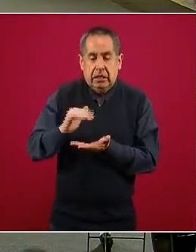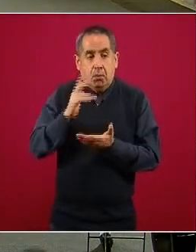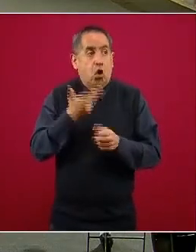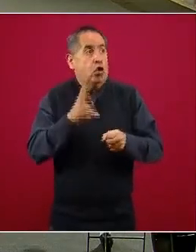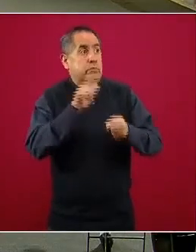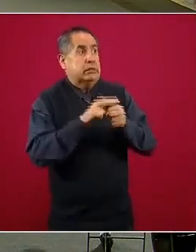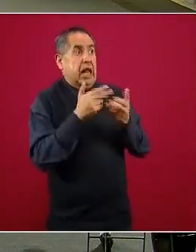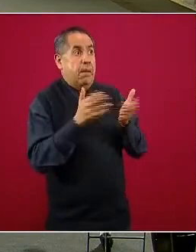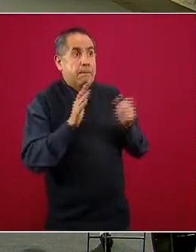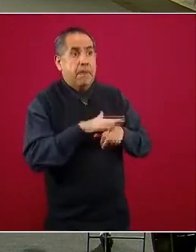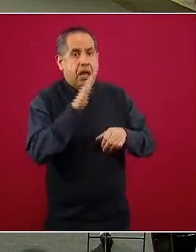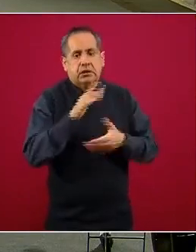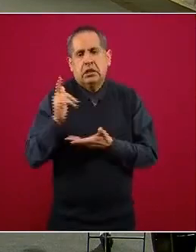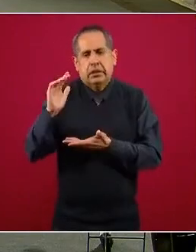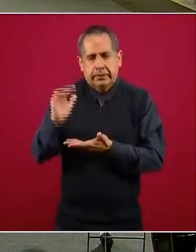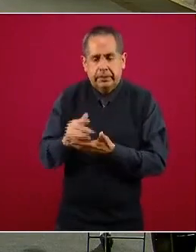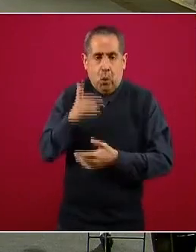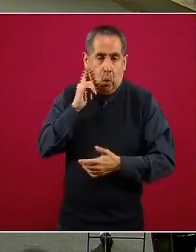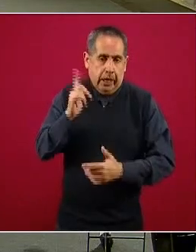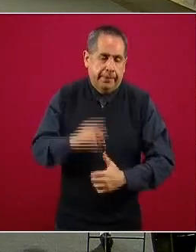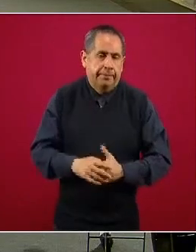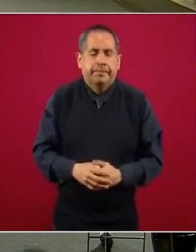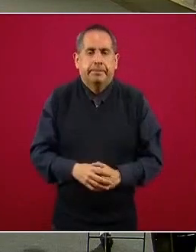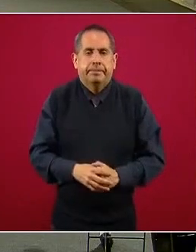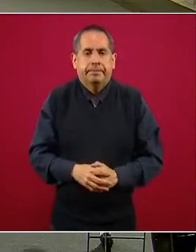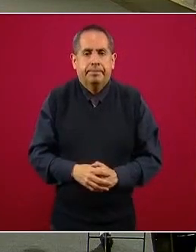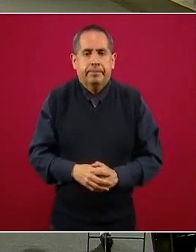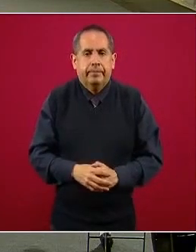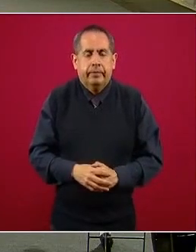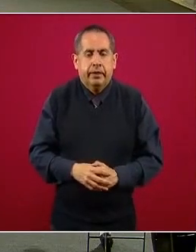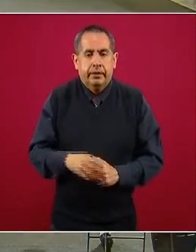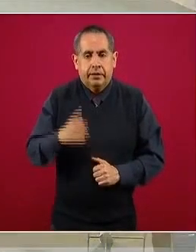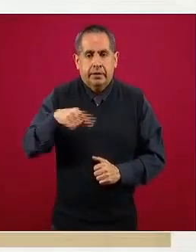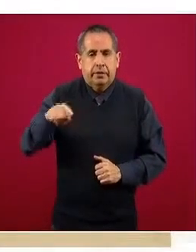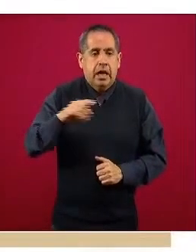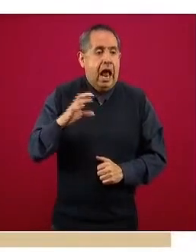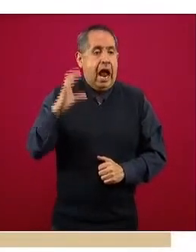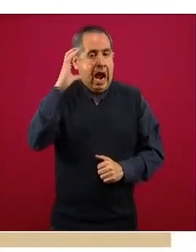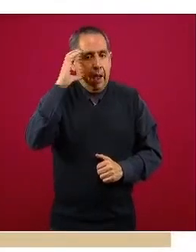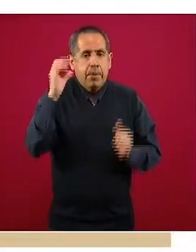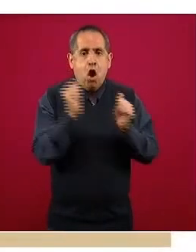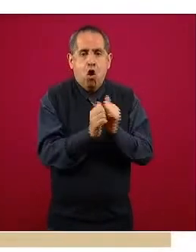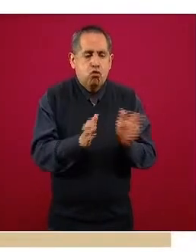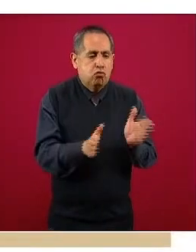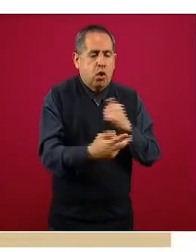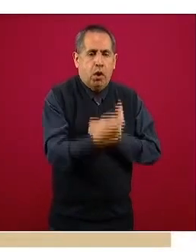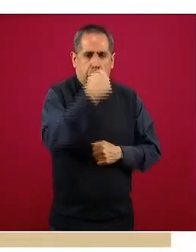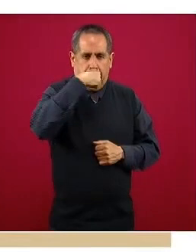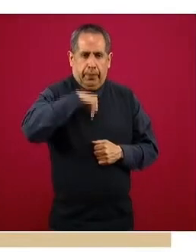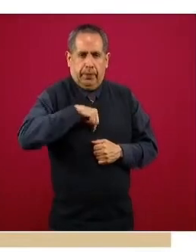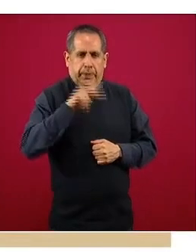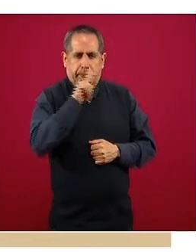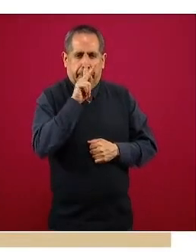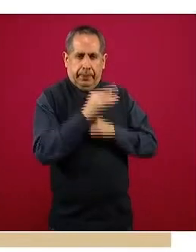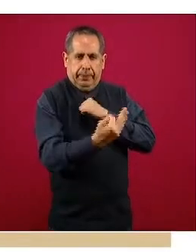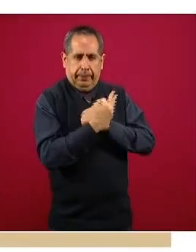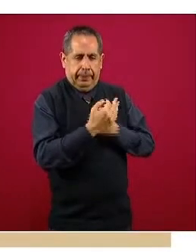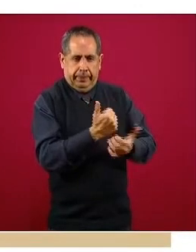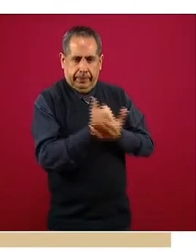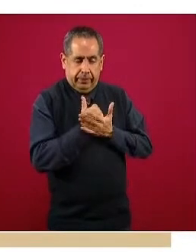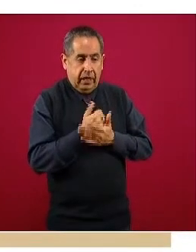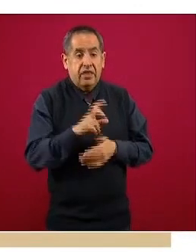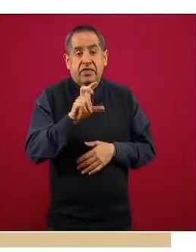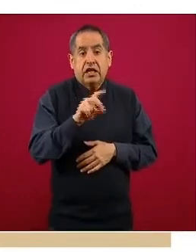amplió la capacidad. La siguiente. Para camas con ventilador, 38% a nivel nacional